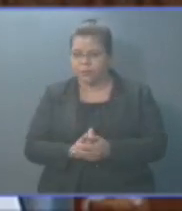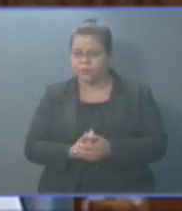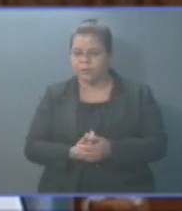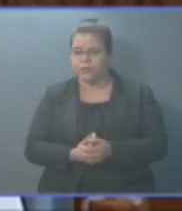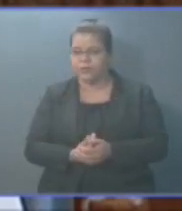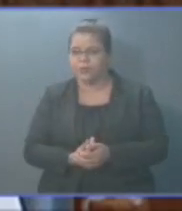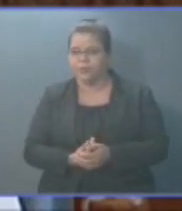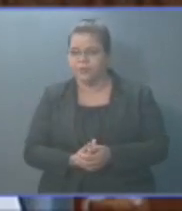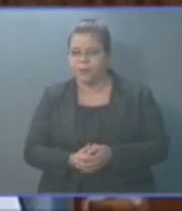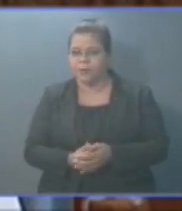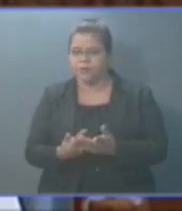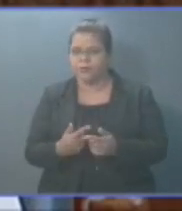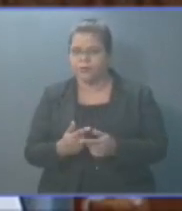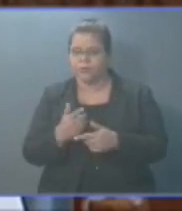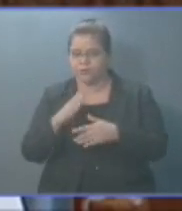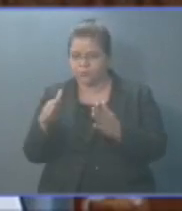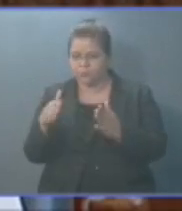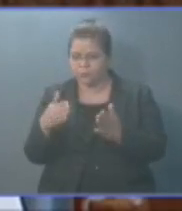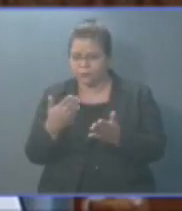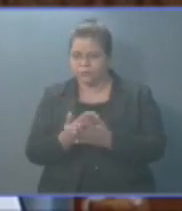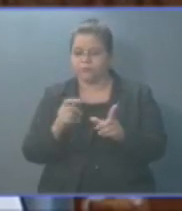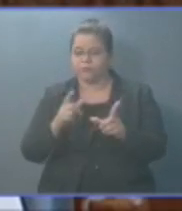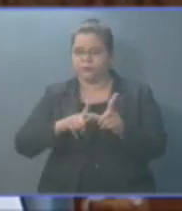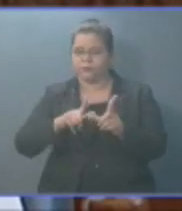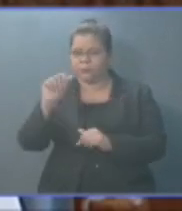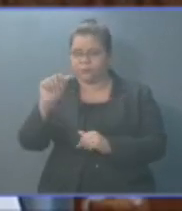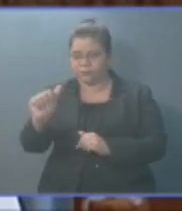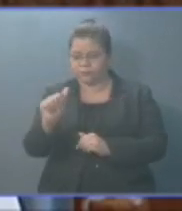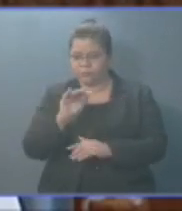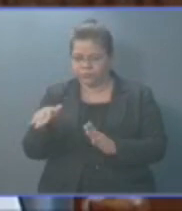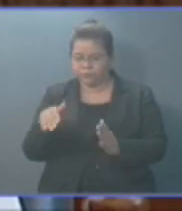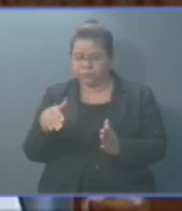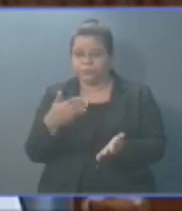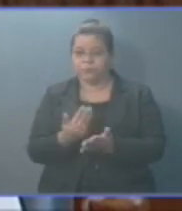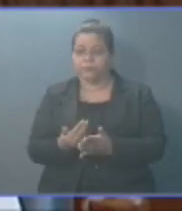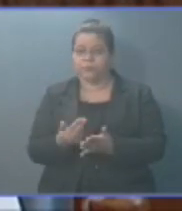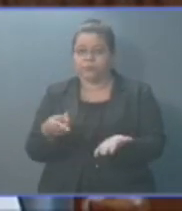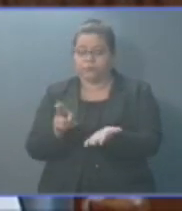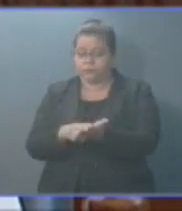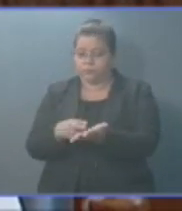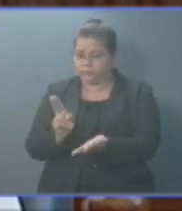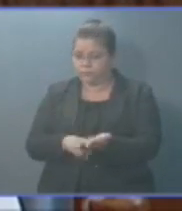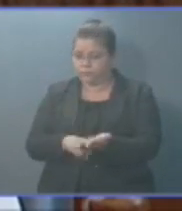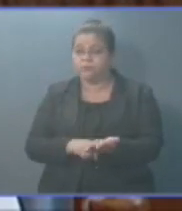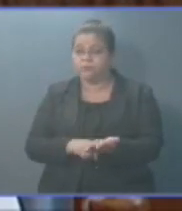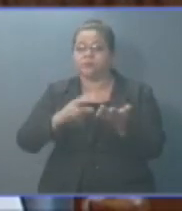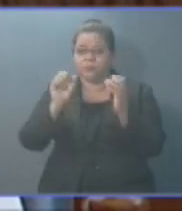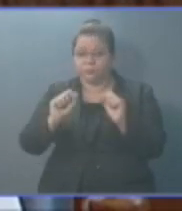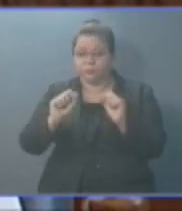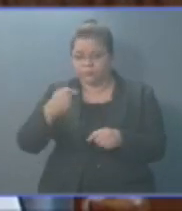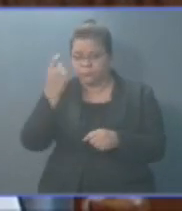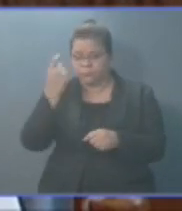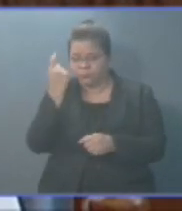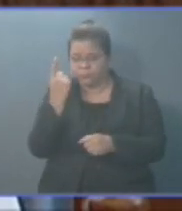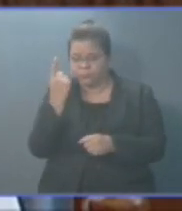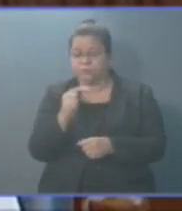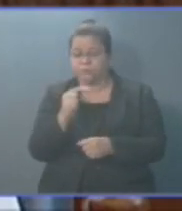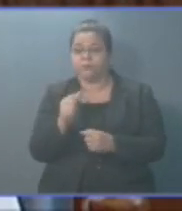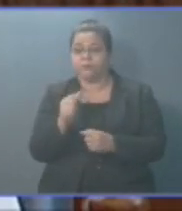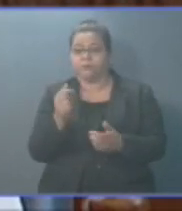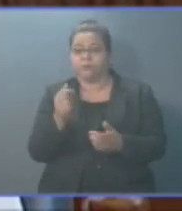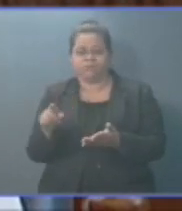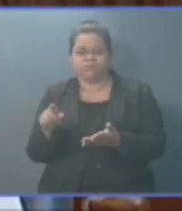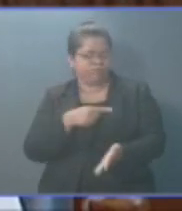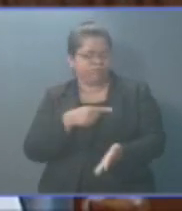Prácticas prohibidas. Para los efectos de este contrato se entenderá que una práctica